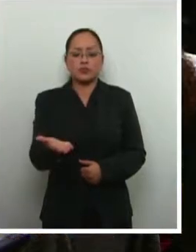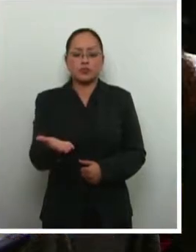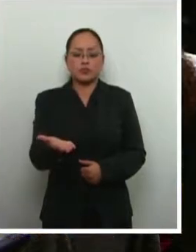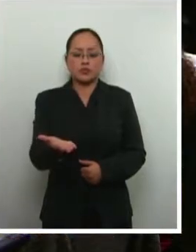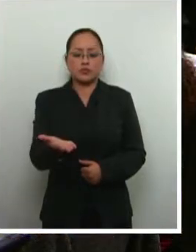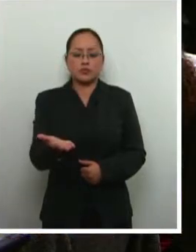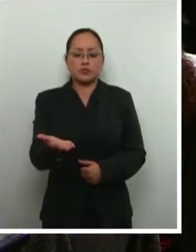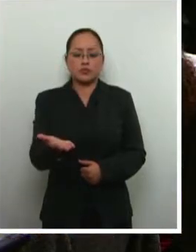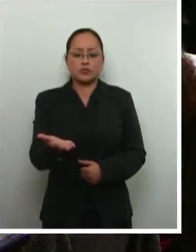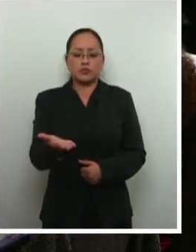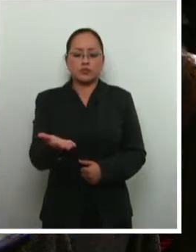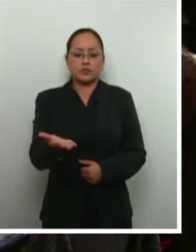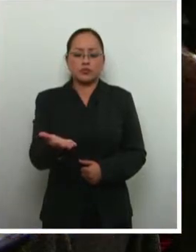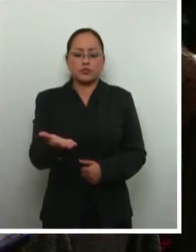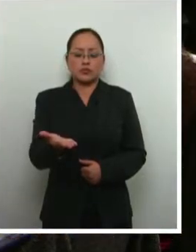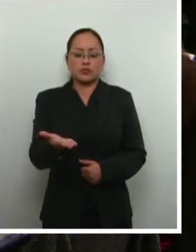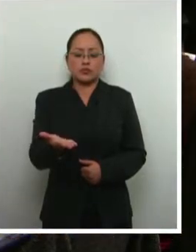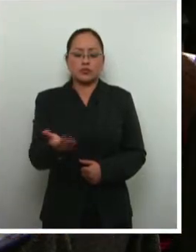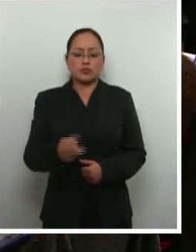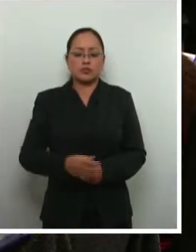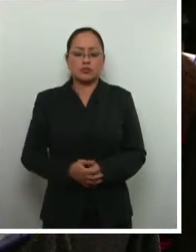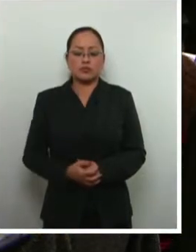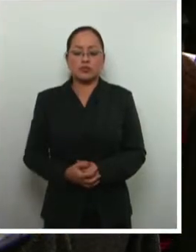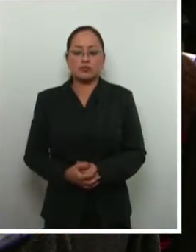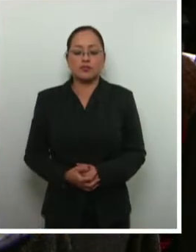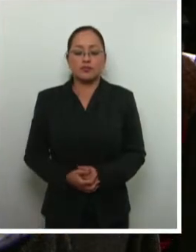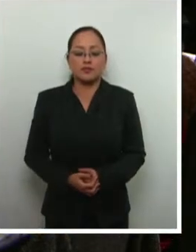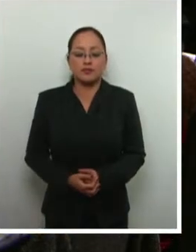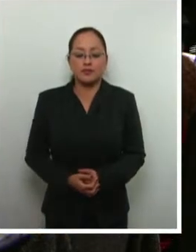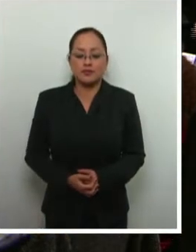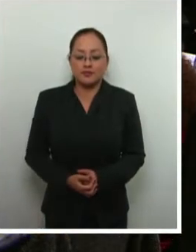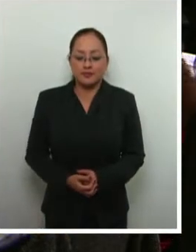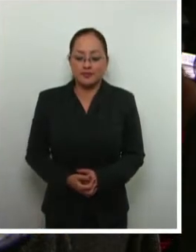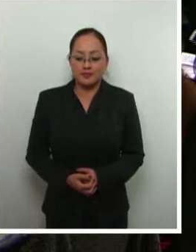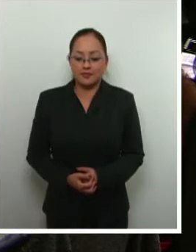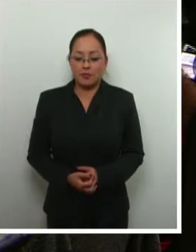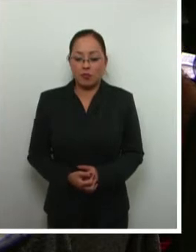No, el de la jornada, ¿cómo se llama?